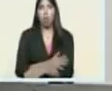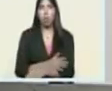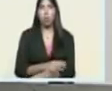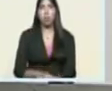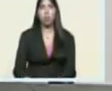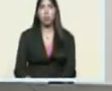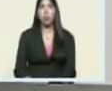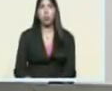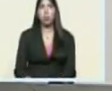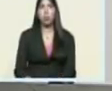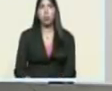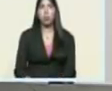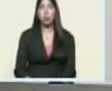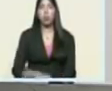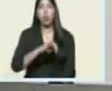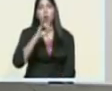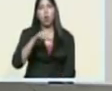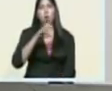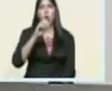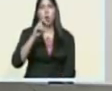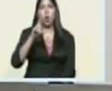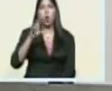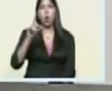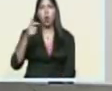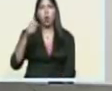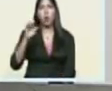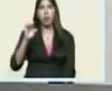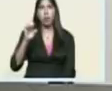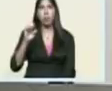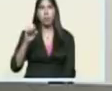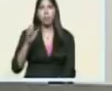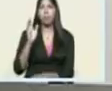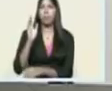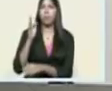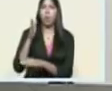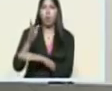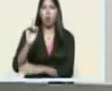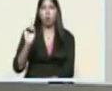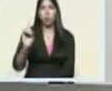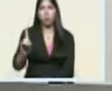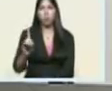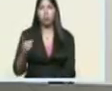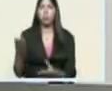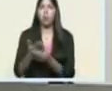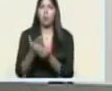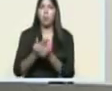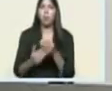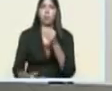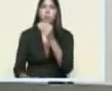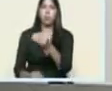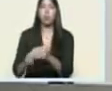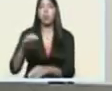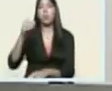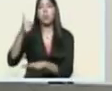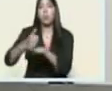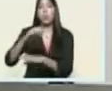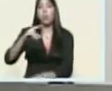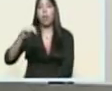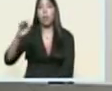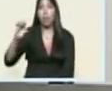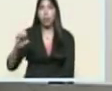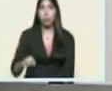compañero Jorge Rodríguez, que está ventilando la Asamblea Nacional Constituyente con su poder plenipotenciario,